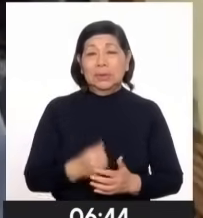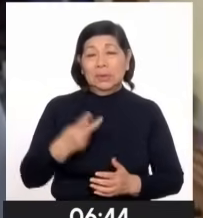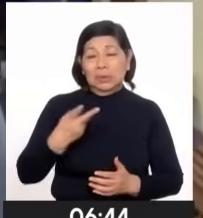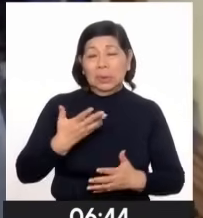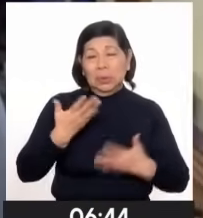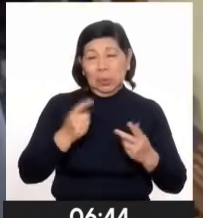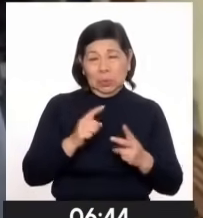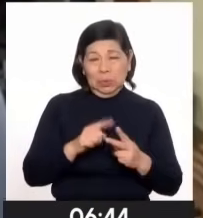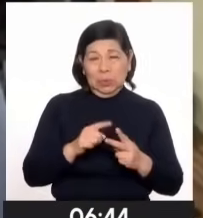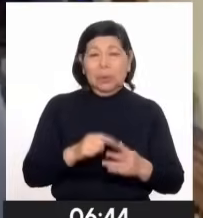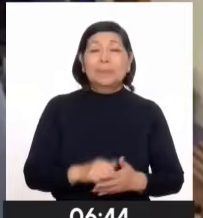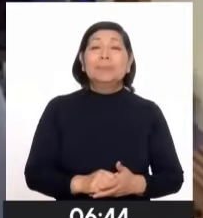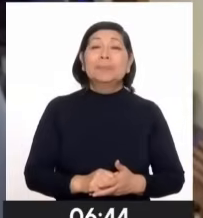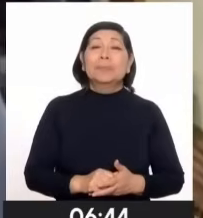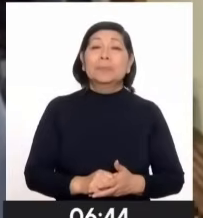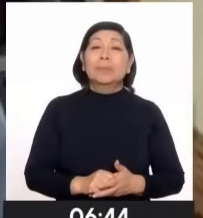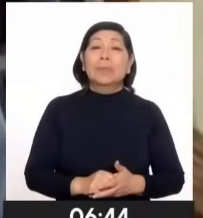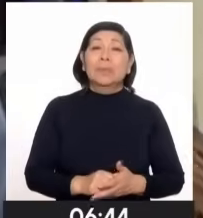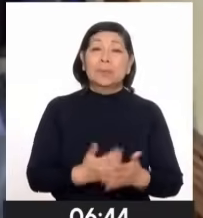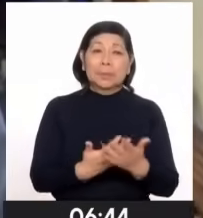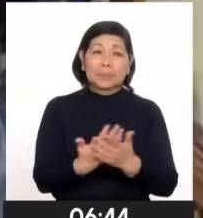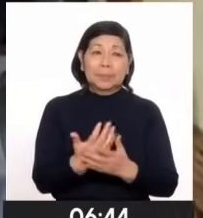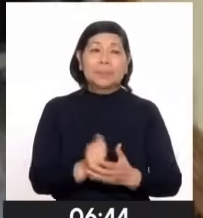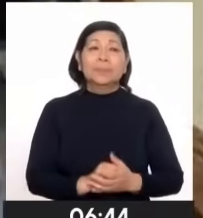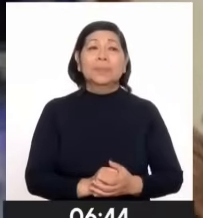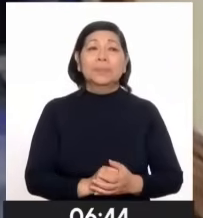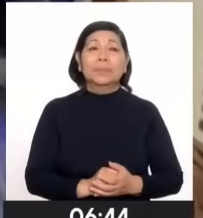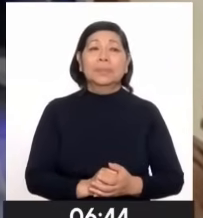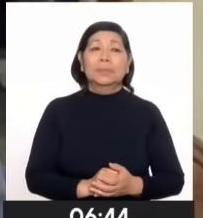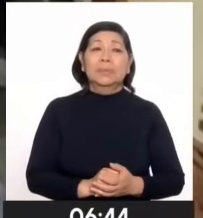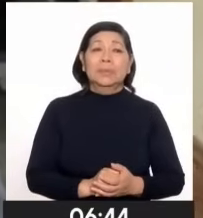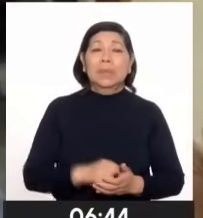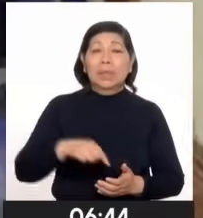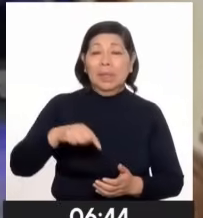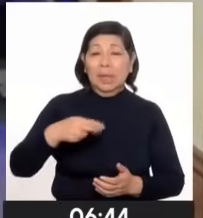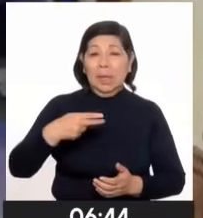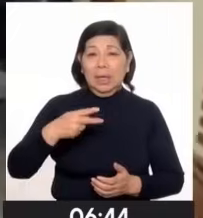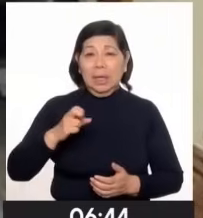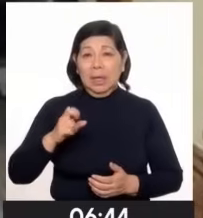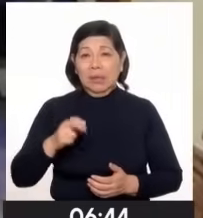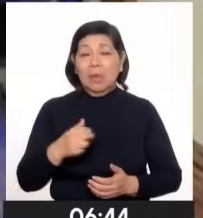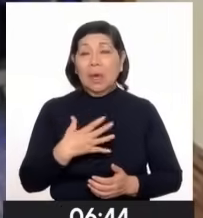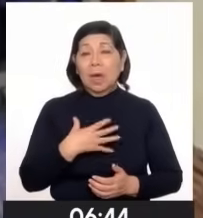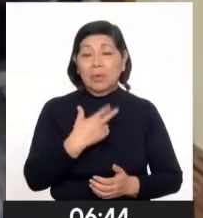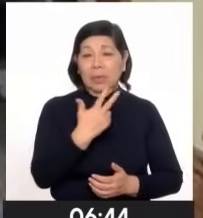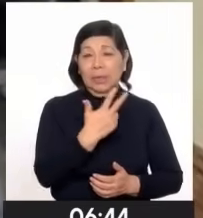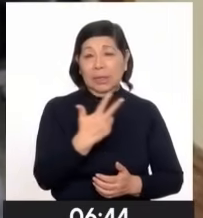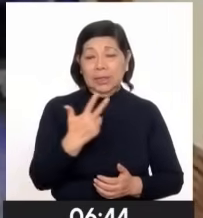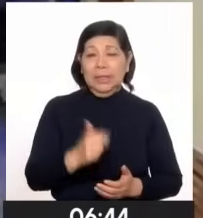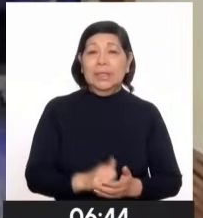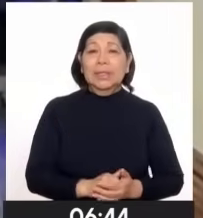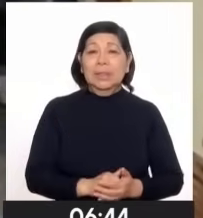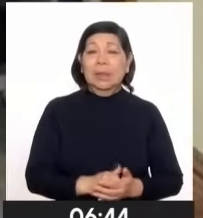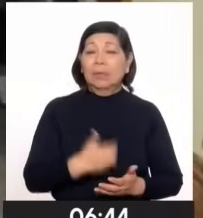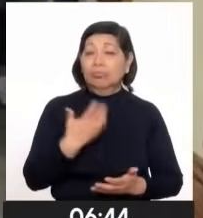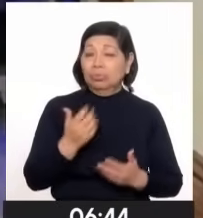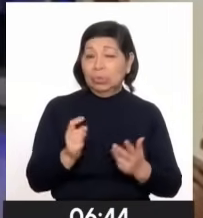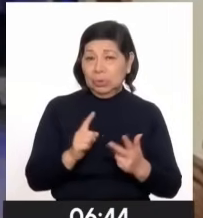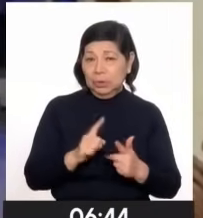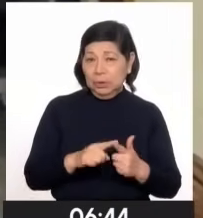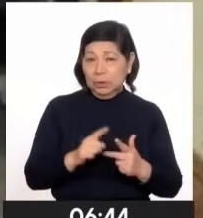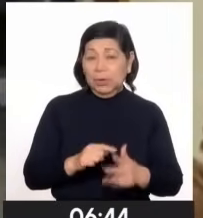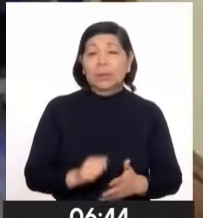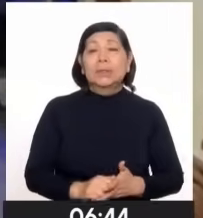grado en manos con un 3% de extensión Kevin Robles reinoso de 33 años quemadura de segundo